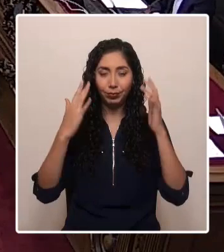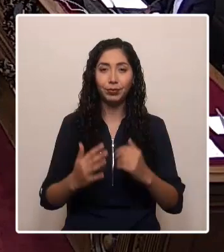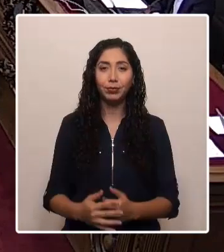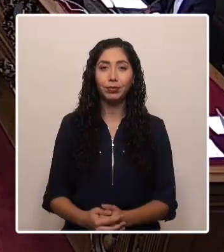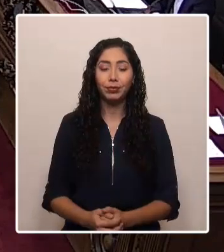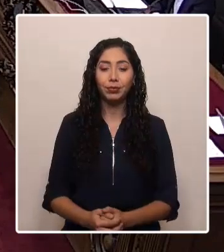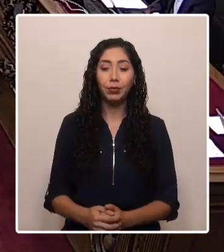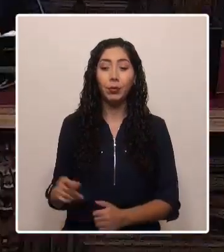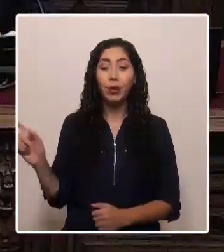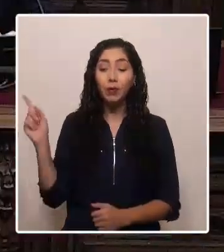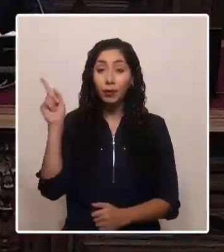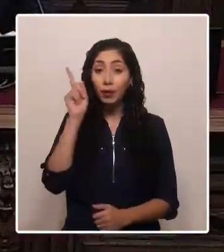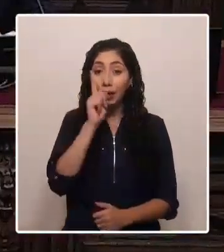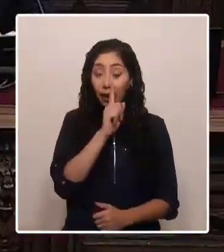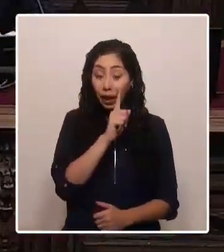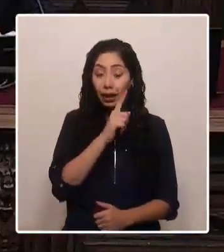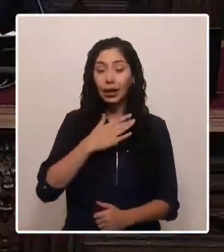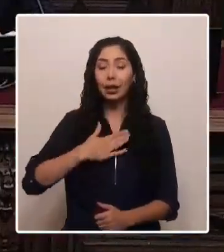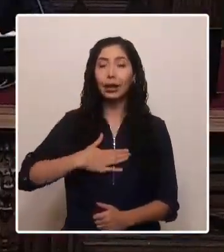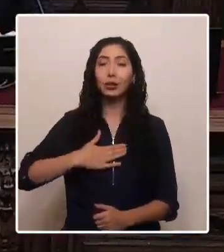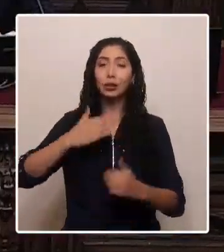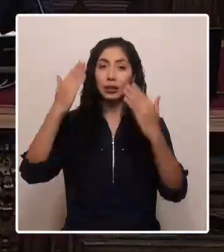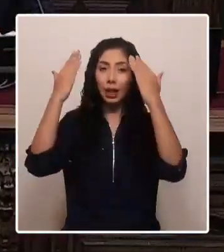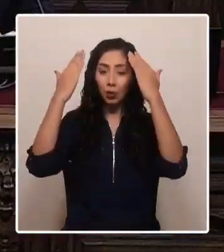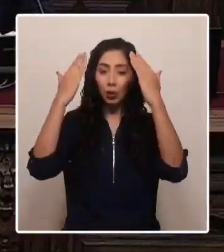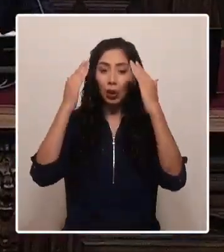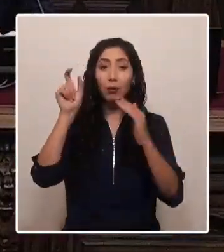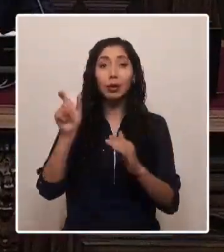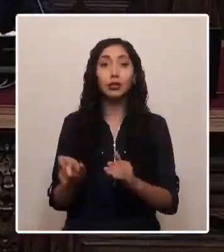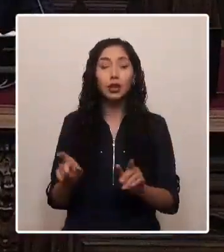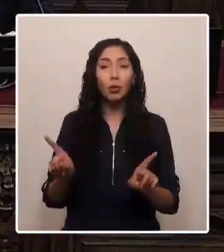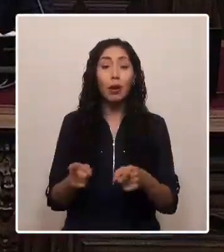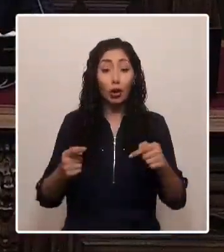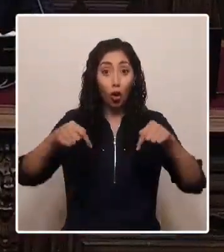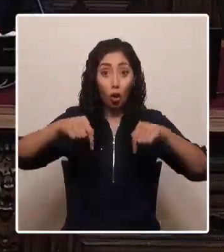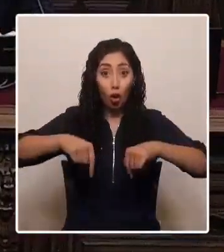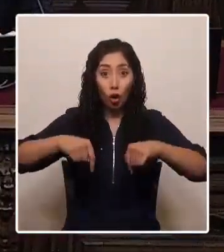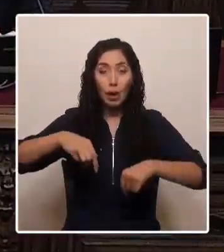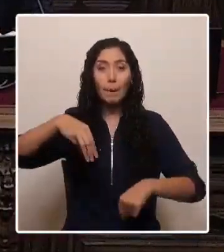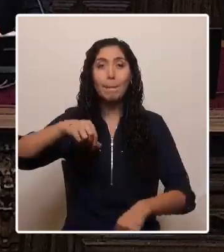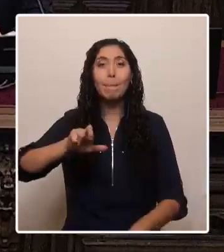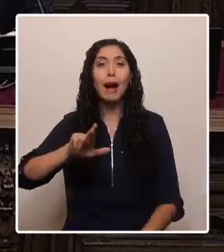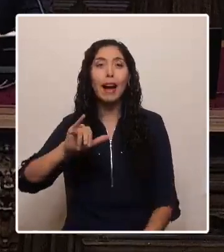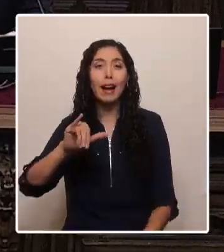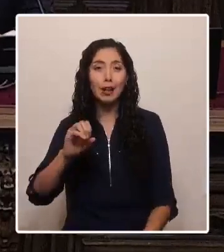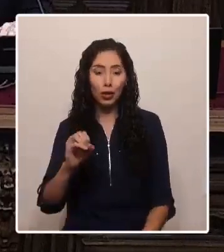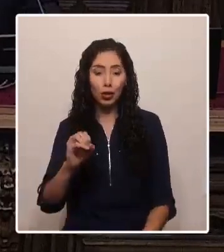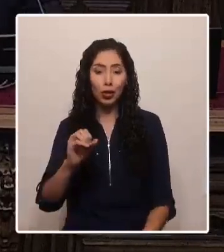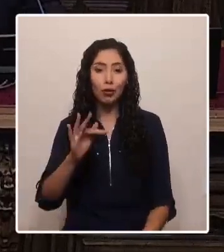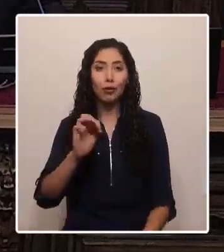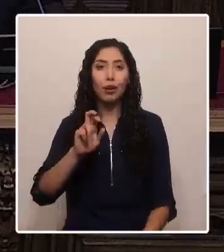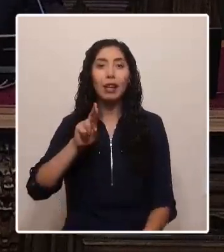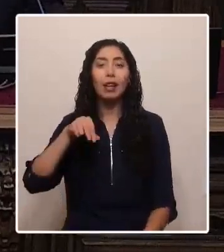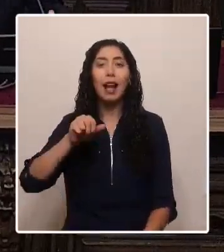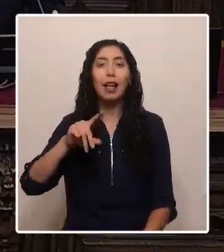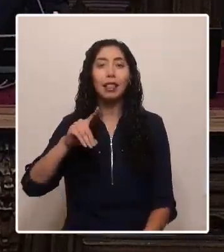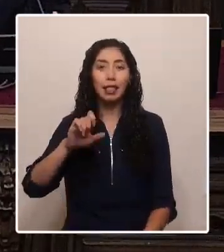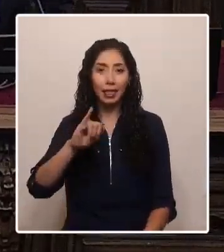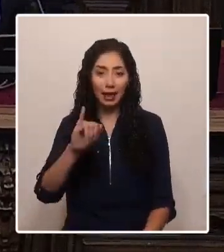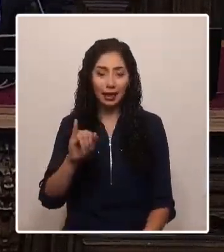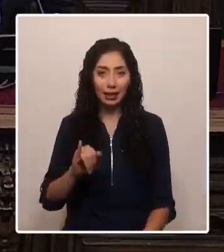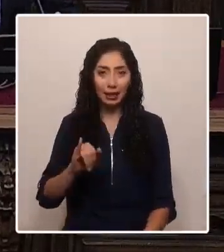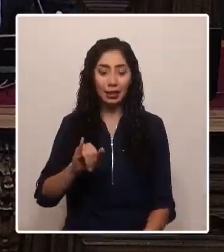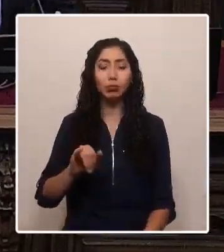Y finalmente quisiéramos saludar al cumpleañero del día de hoy, el señor Mario Fernández Díaz, oficial de sala, que